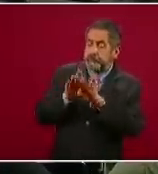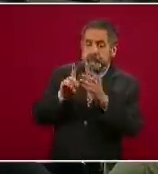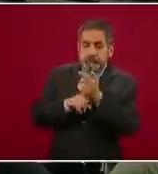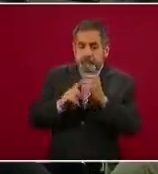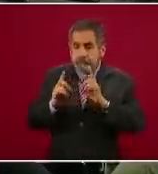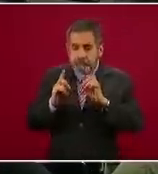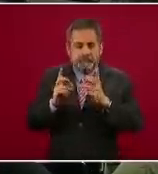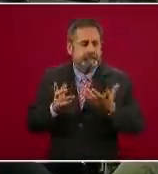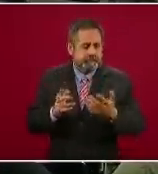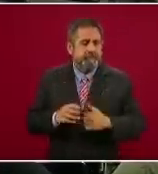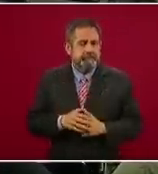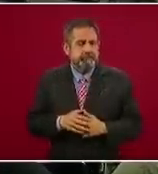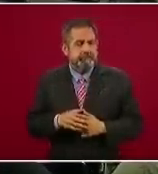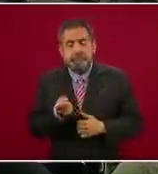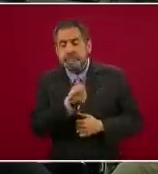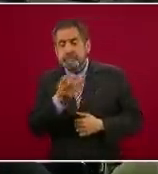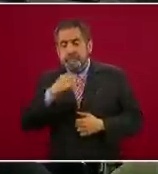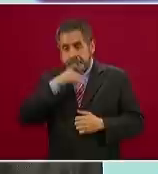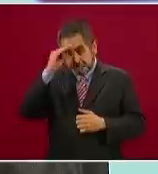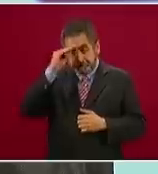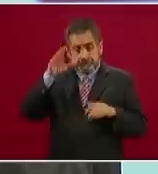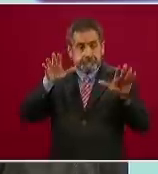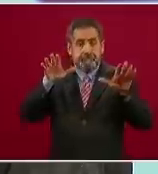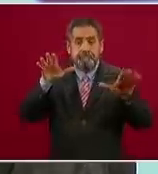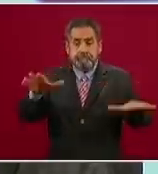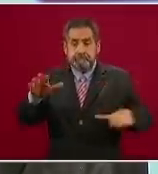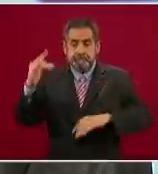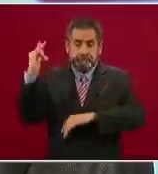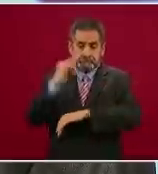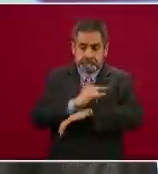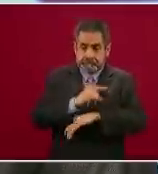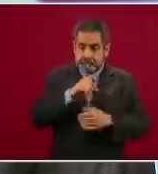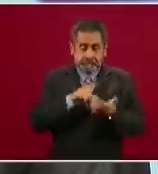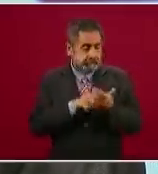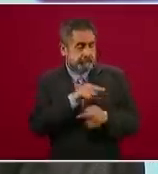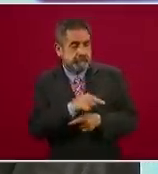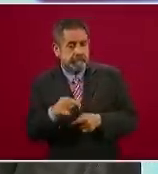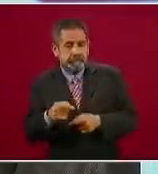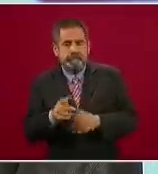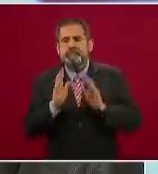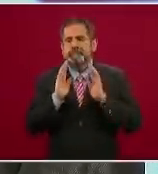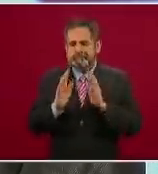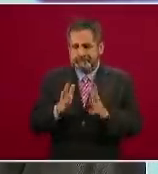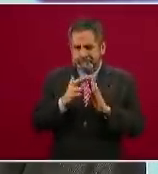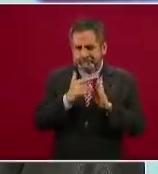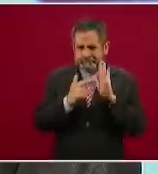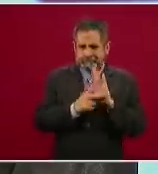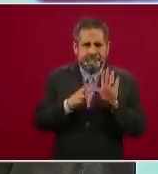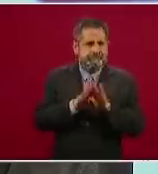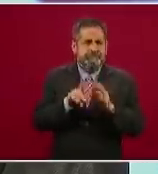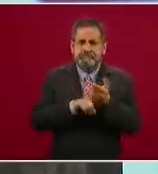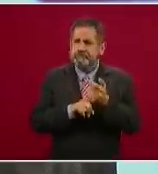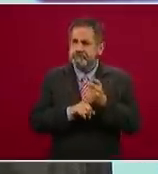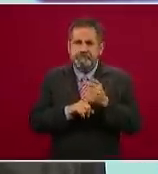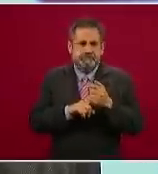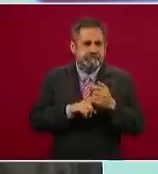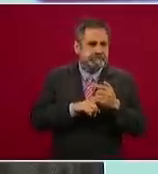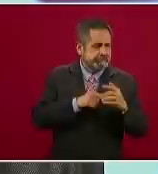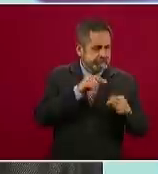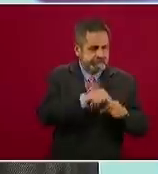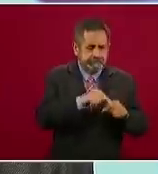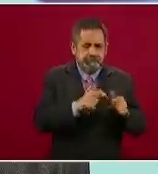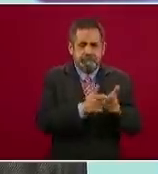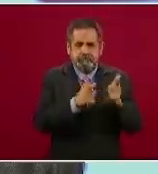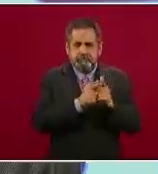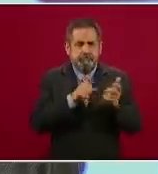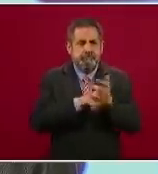algunas inquietudes respecto a los aeropuertos. Desde el principio hemos alineado las unidades de sanidad internacional,